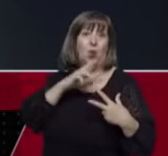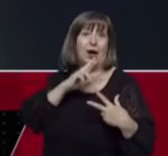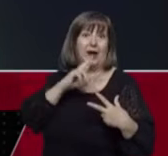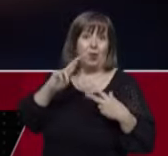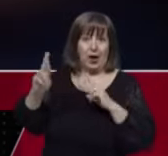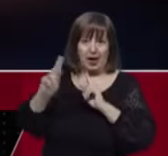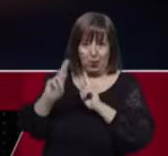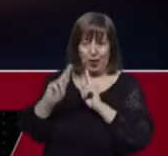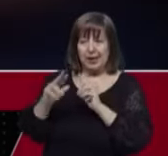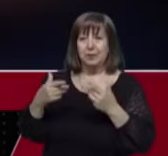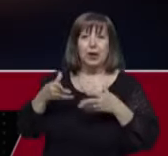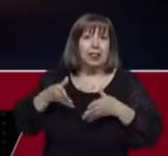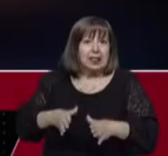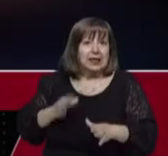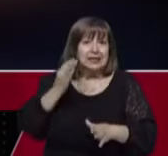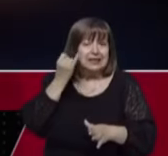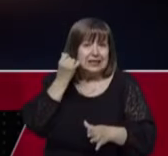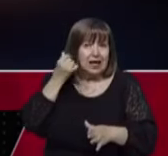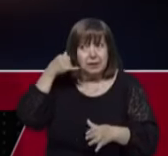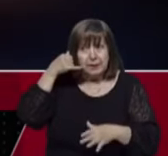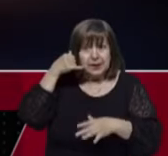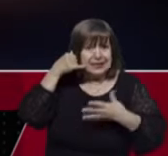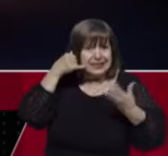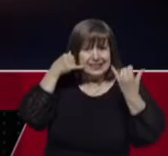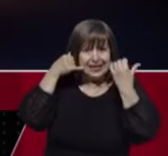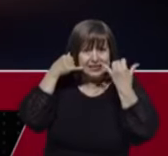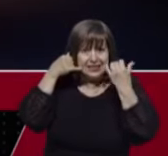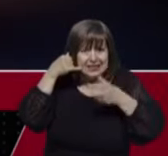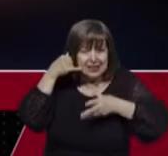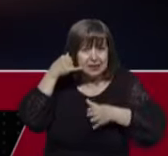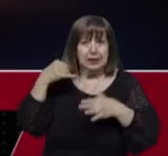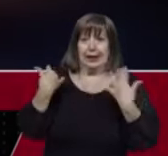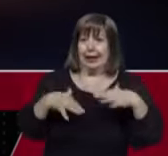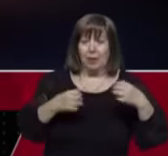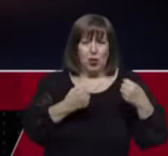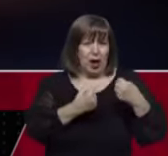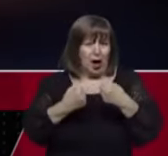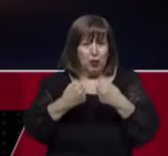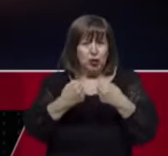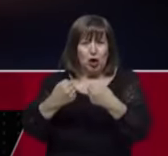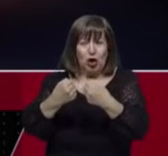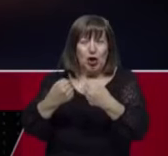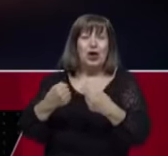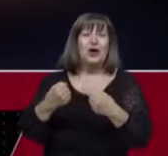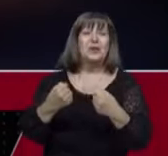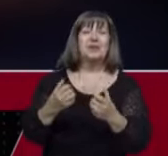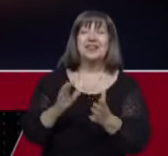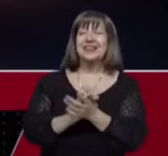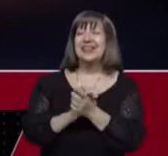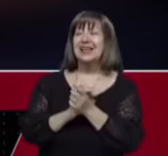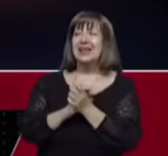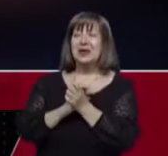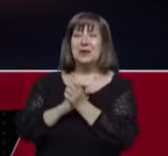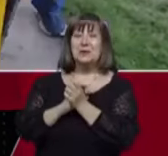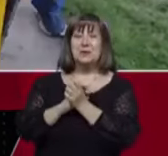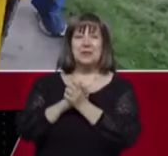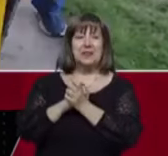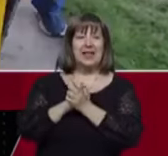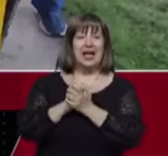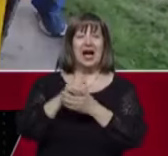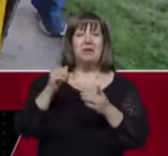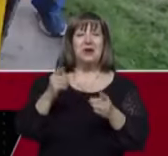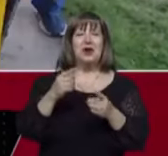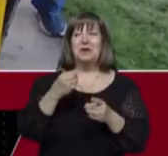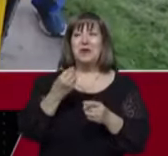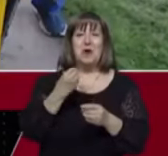iba a estar dando a luz. Así que, bueno, esa fue la situación. Llegamos. Contame el momento, yo quiero saber el momento cuando dijiste esto, lo tengo que